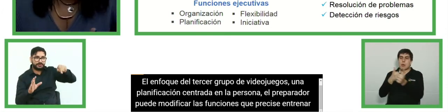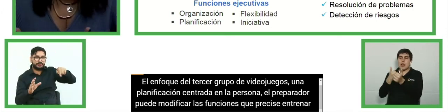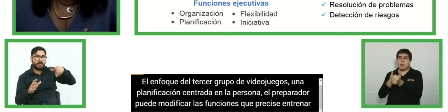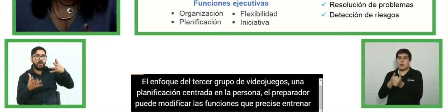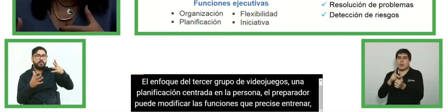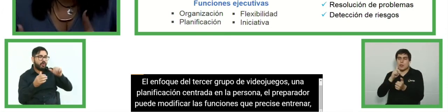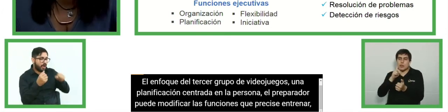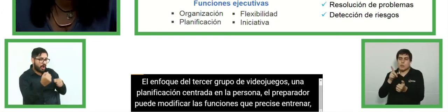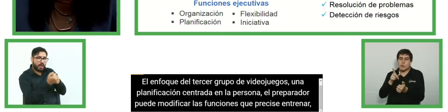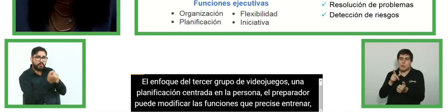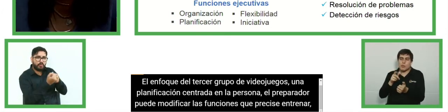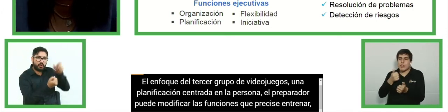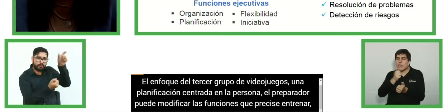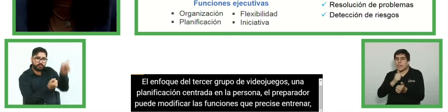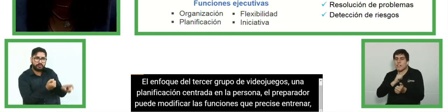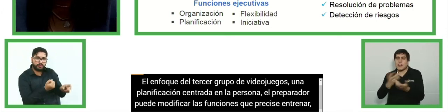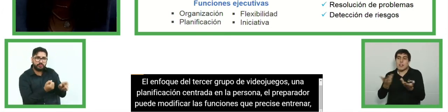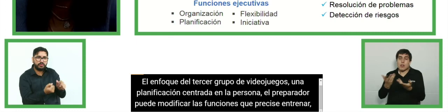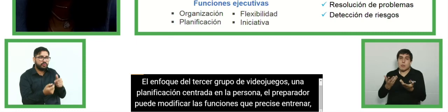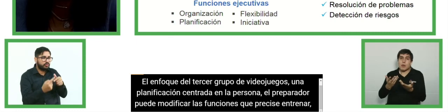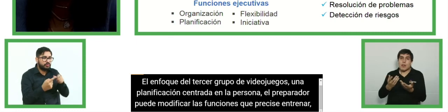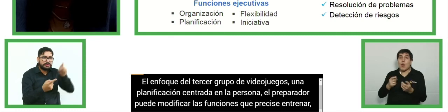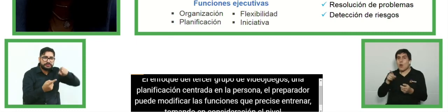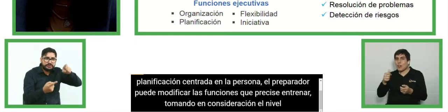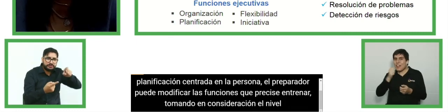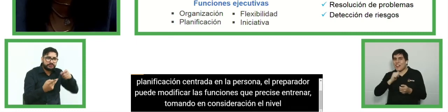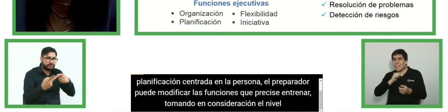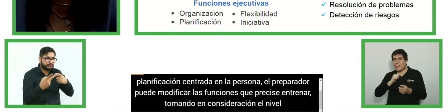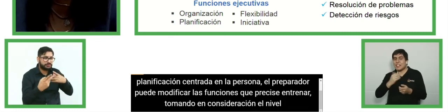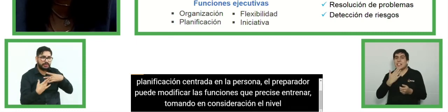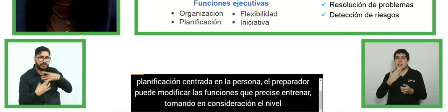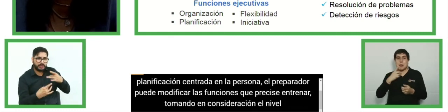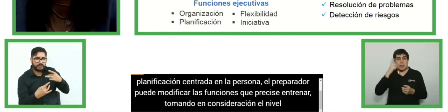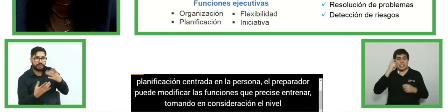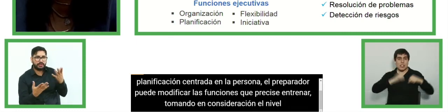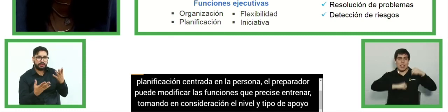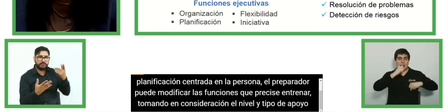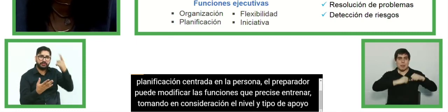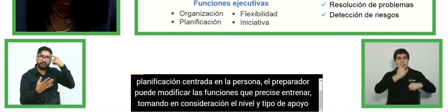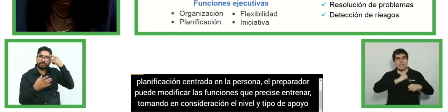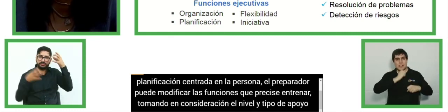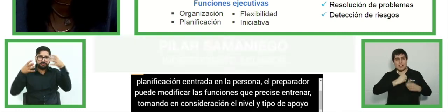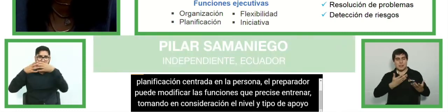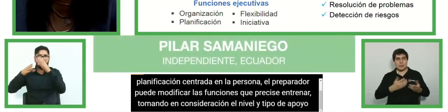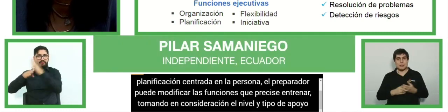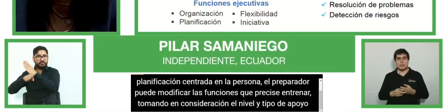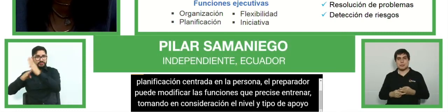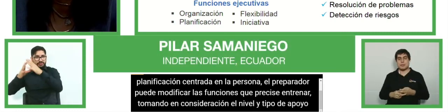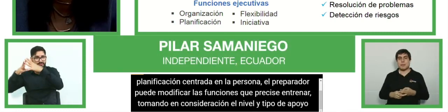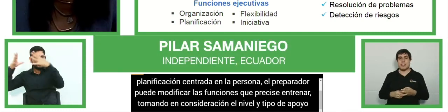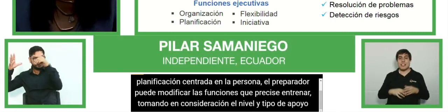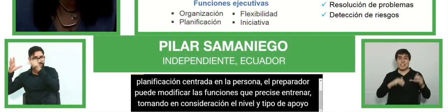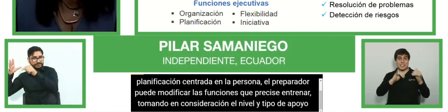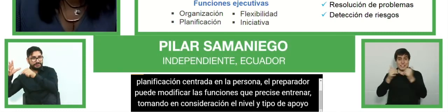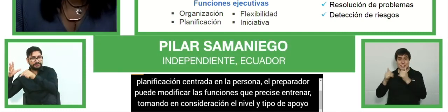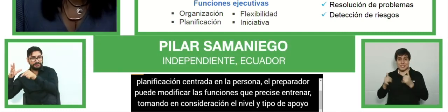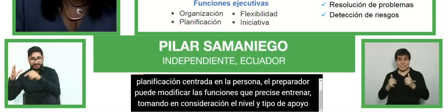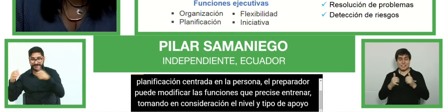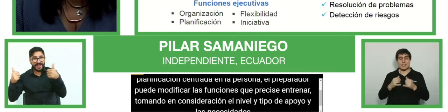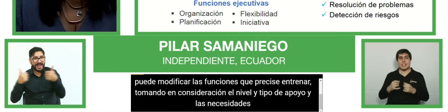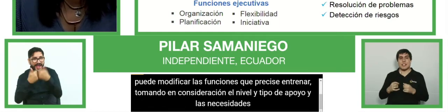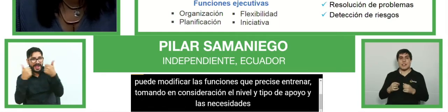usuario, así como las necesidades de la empresa. Los videojuegos priorizan